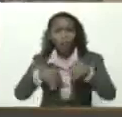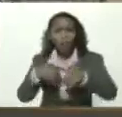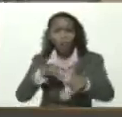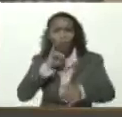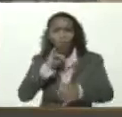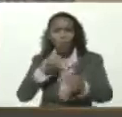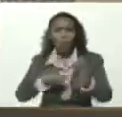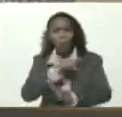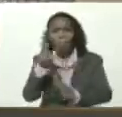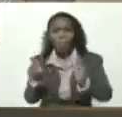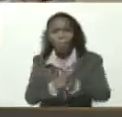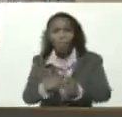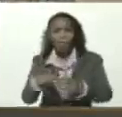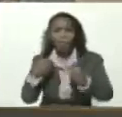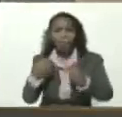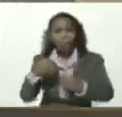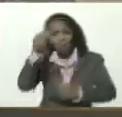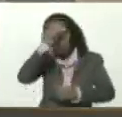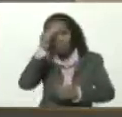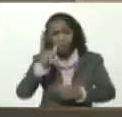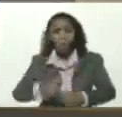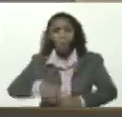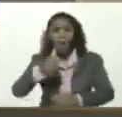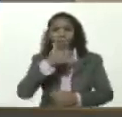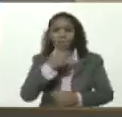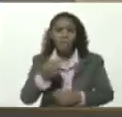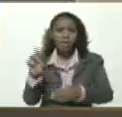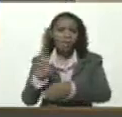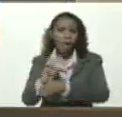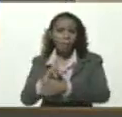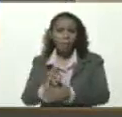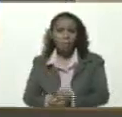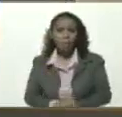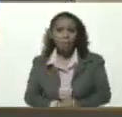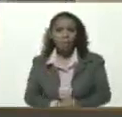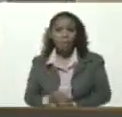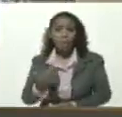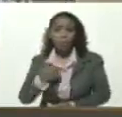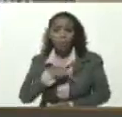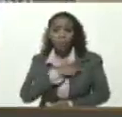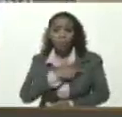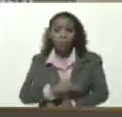que el domingo sea todo más fácil y más rápido. Nosotros